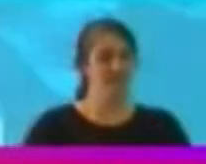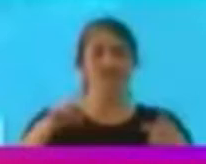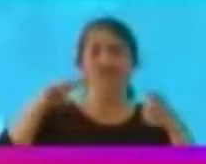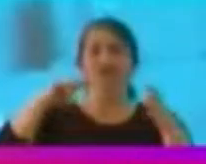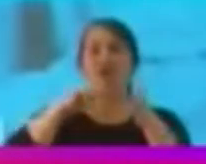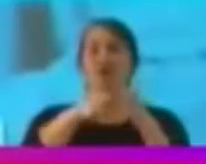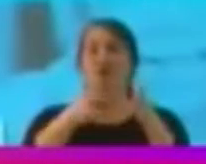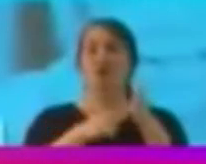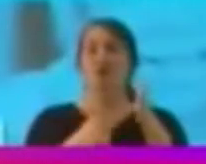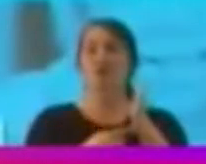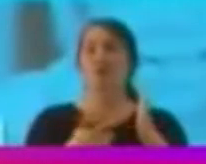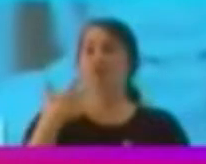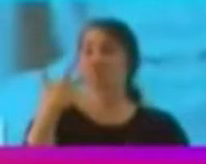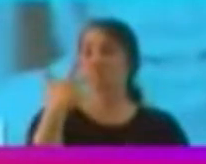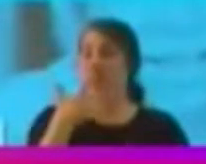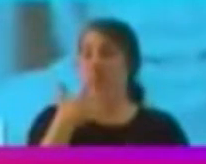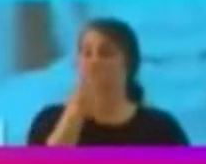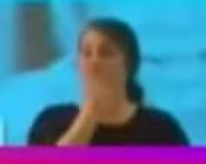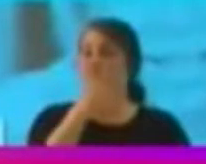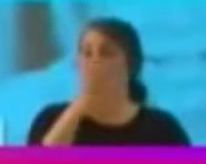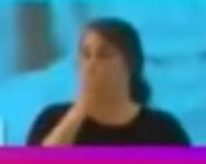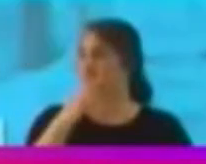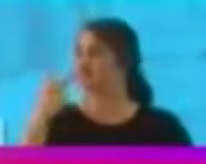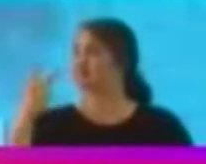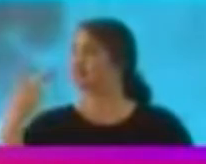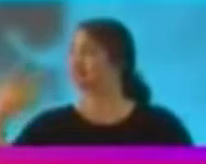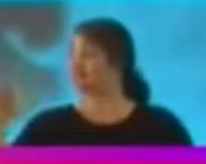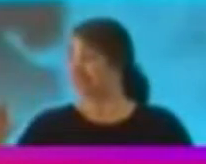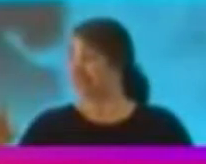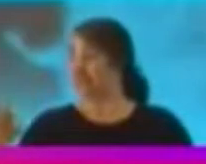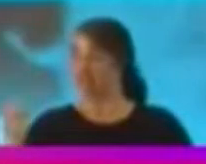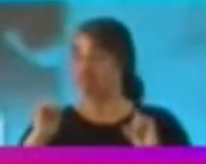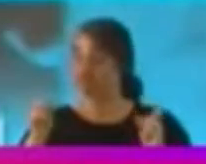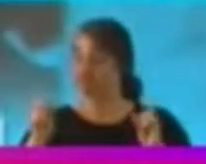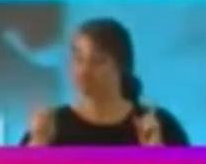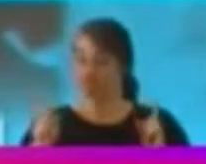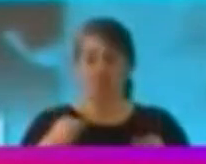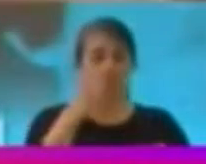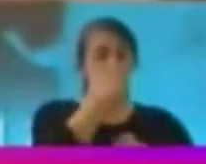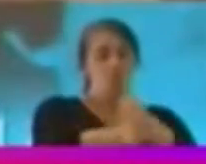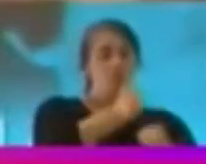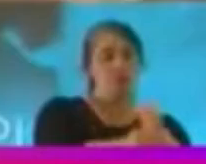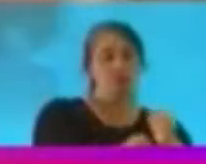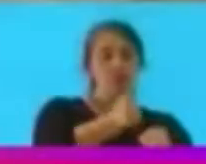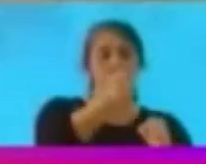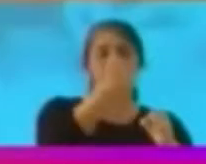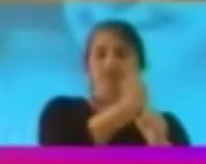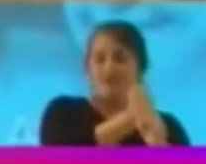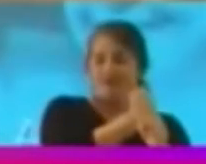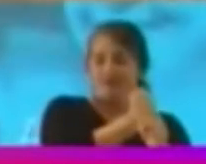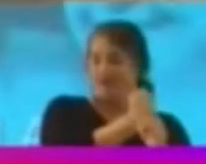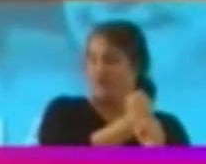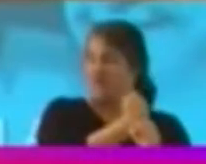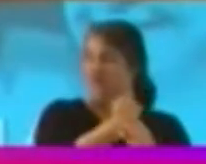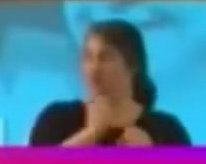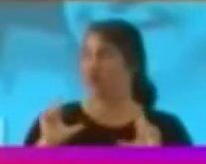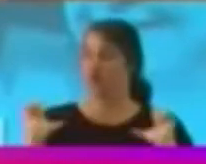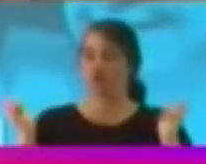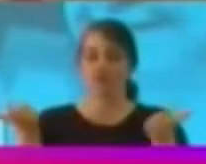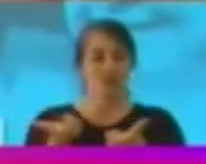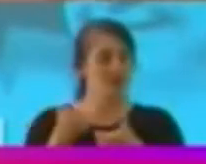están en el plan Chaco 2030, son el producción y empleo, inclusión, equidad social y gestión pública de